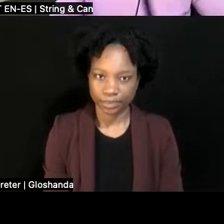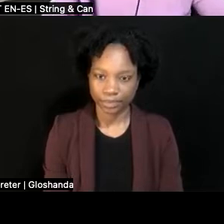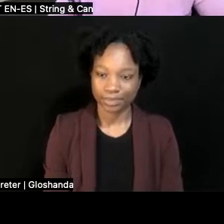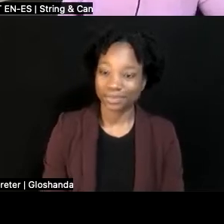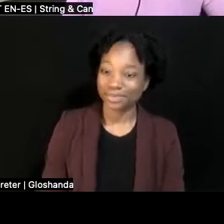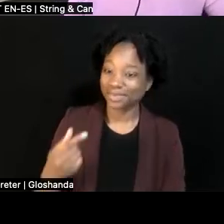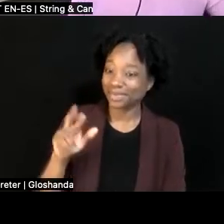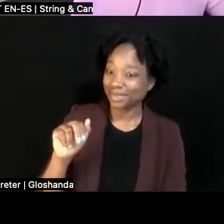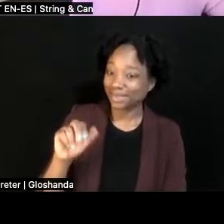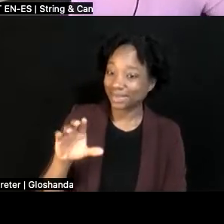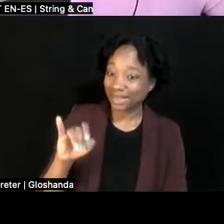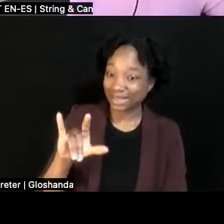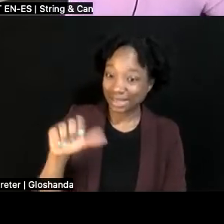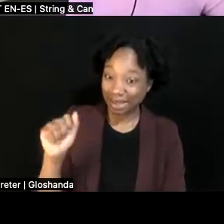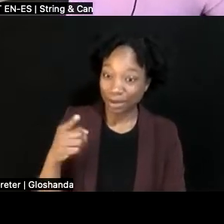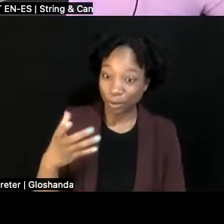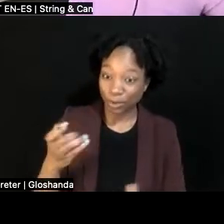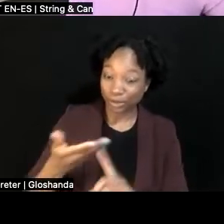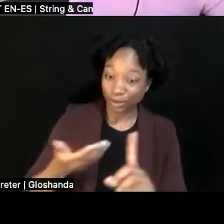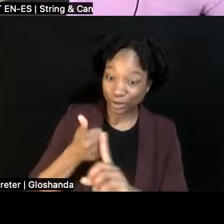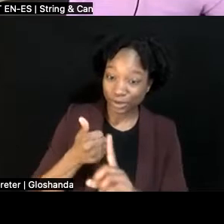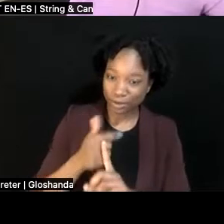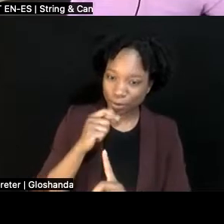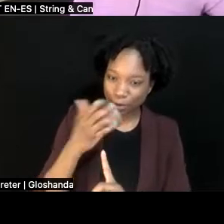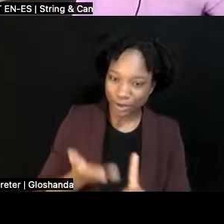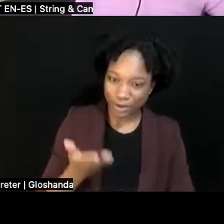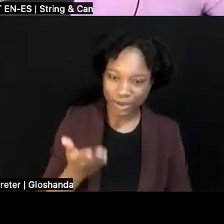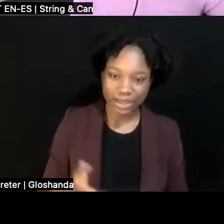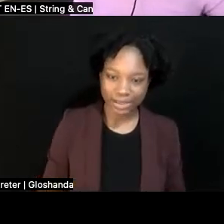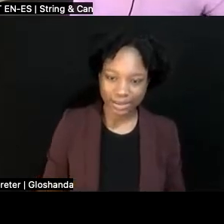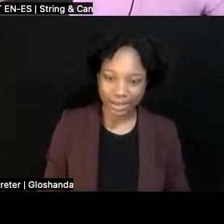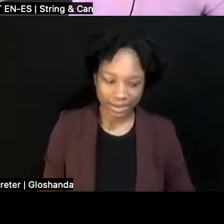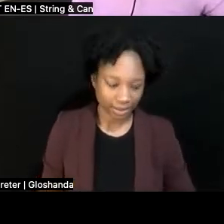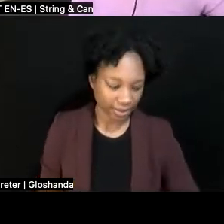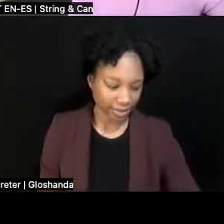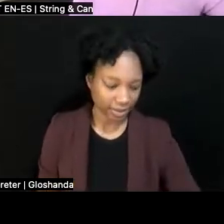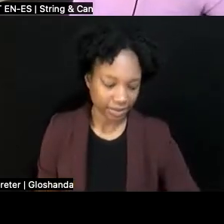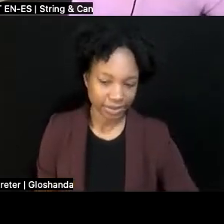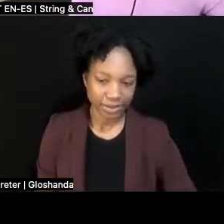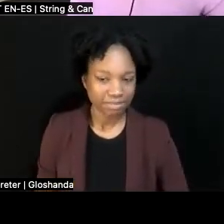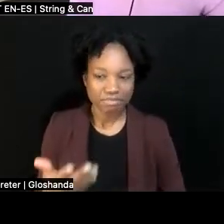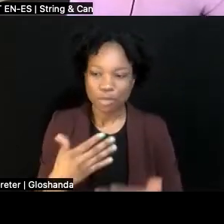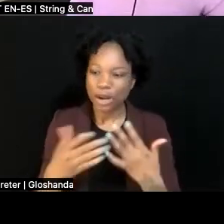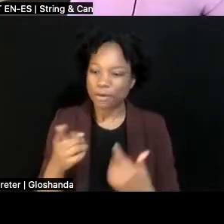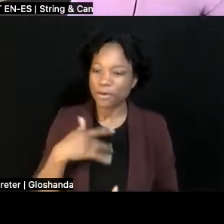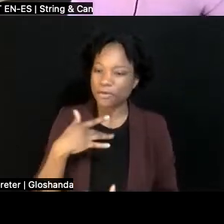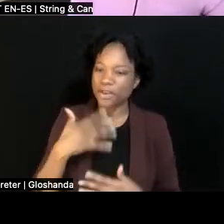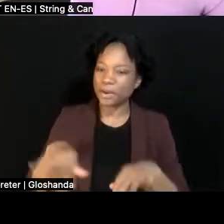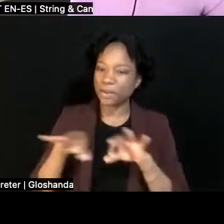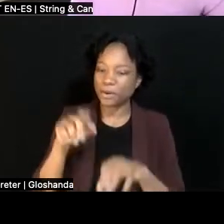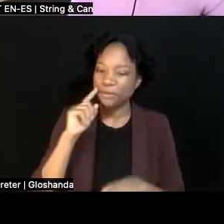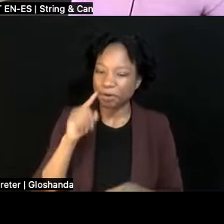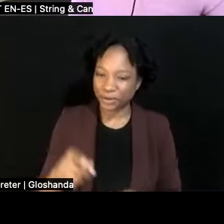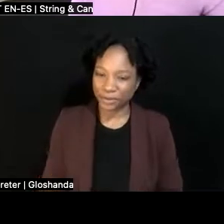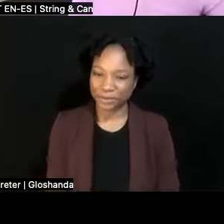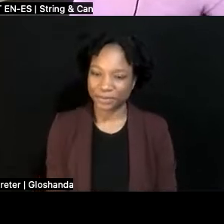Graciela, would you like to introduce yourself to us and highlight anything that's important to you? Graciela, le gustaría